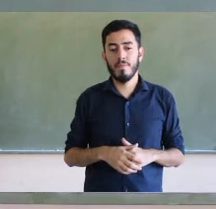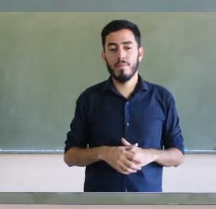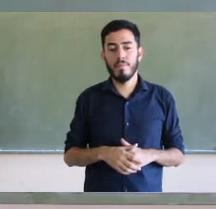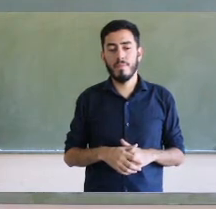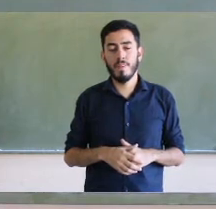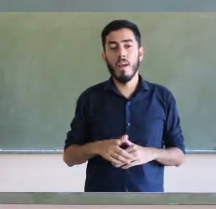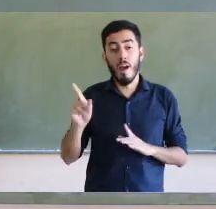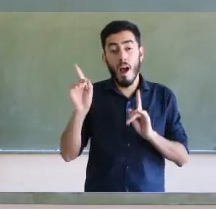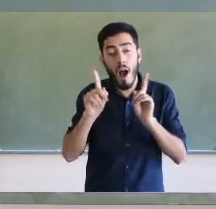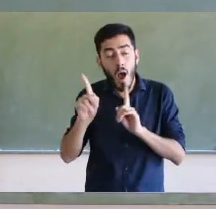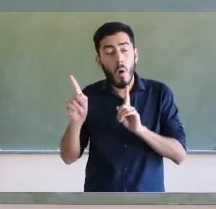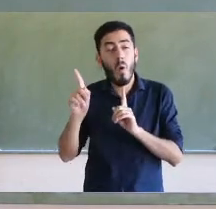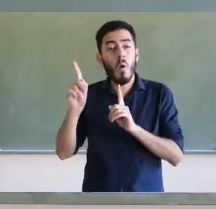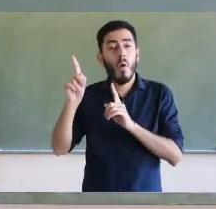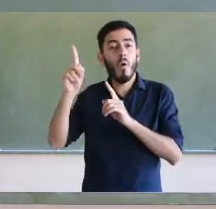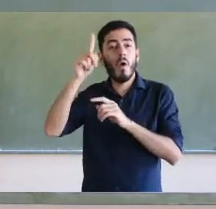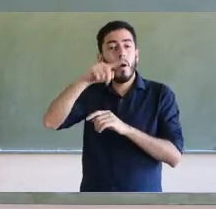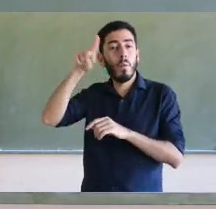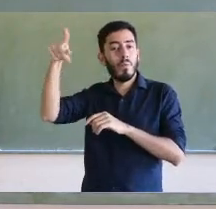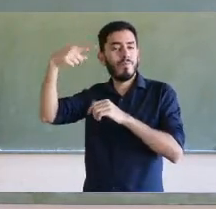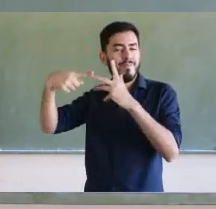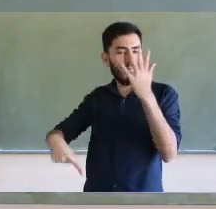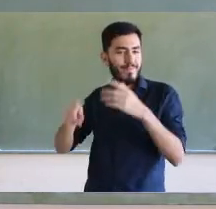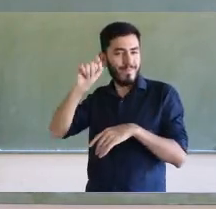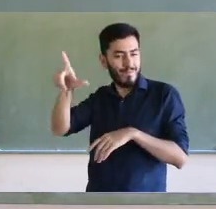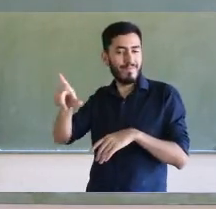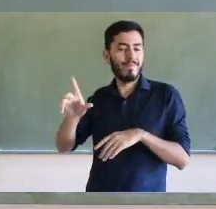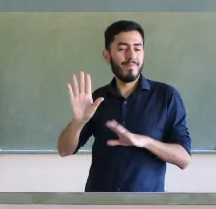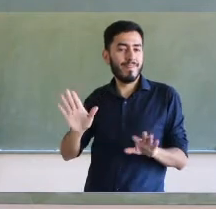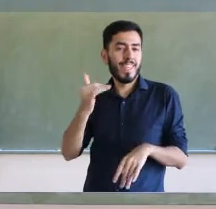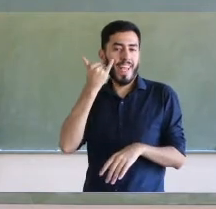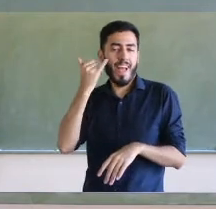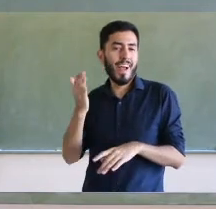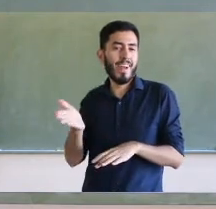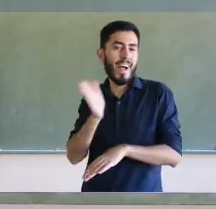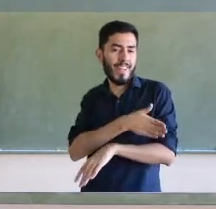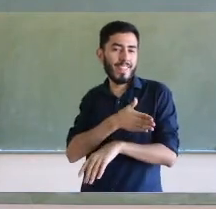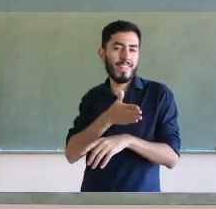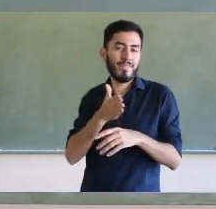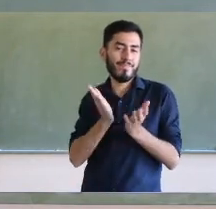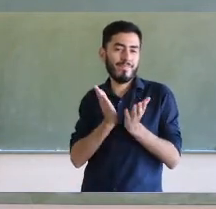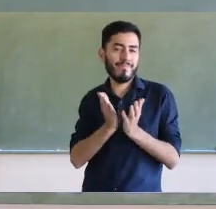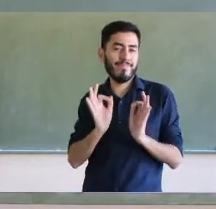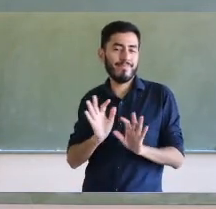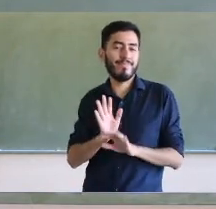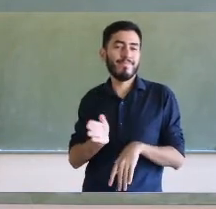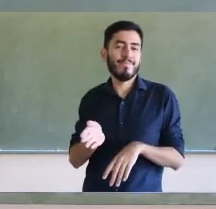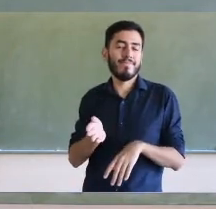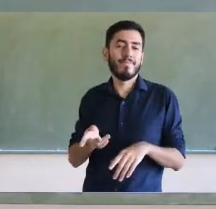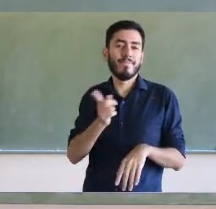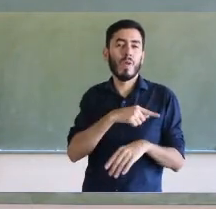Algunas de las propiedades que cumplen, ¿sí? Y que ya hemos visto para números